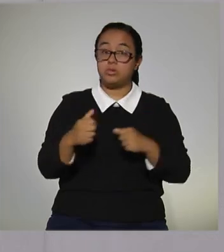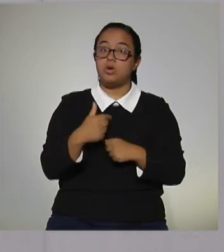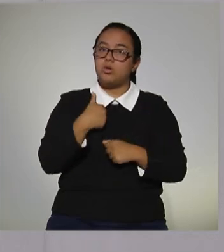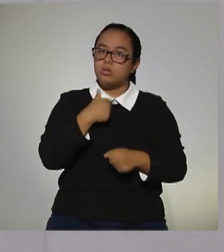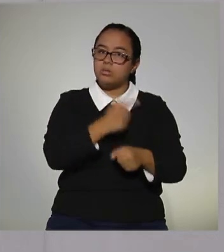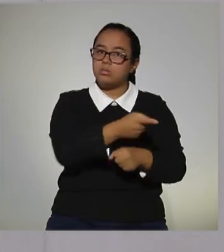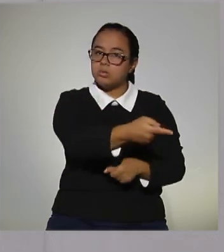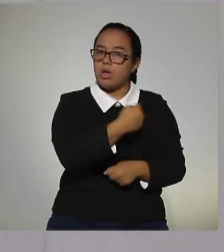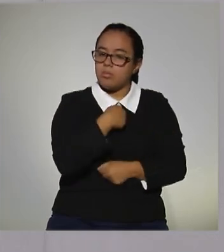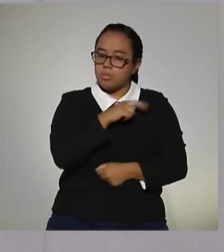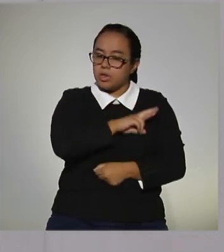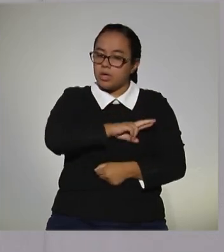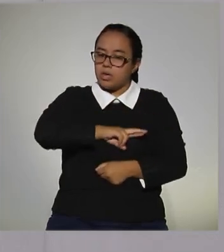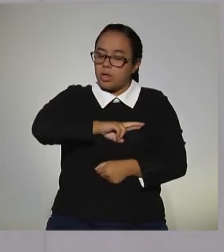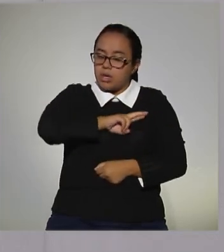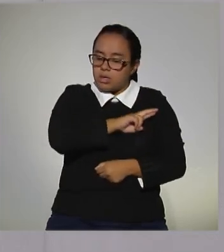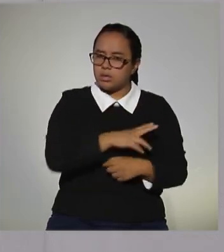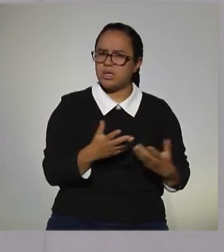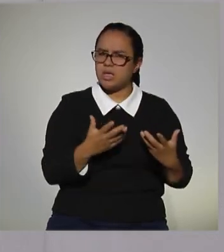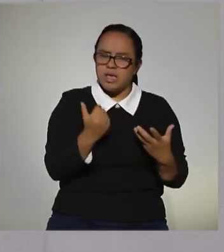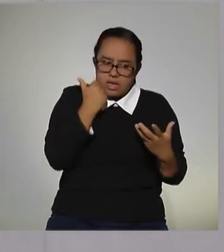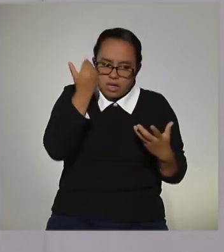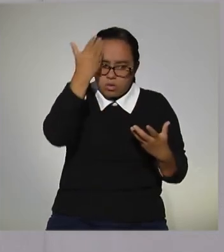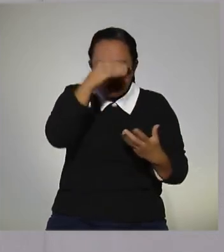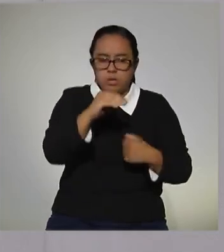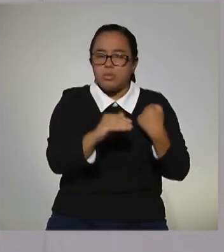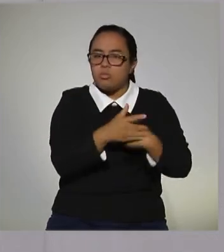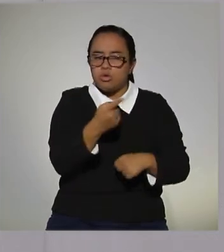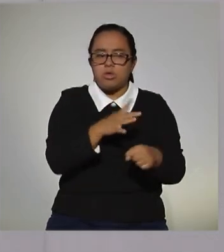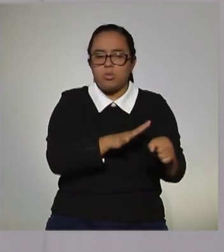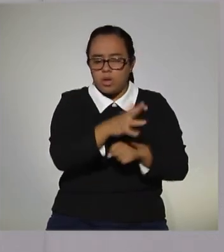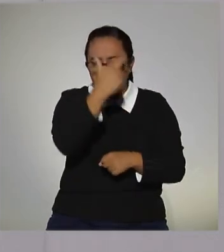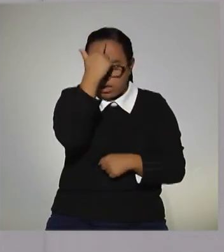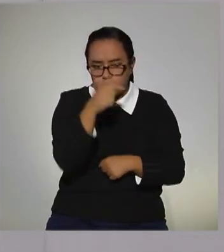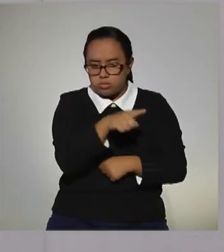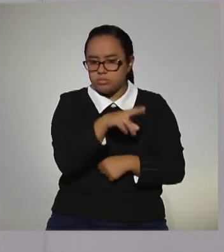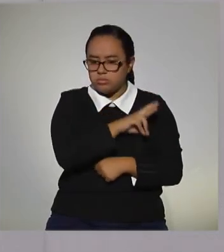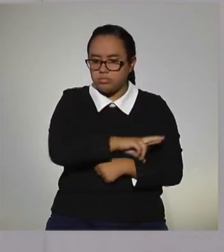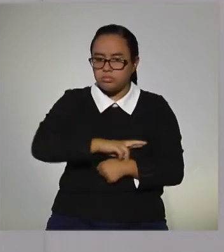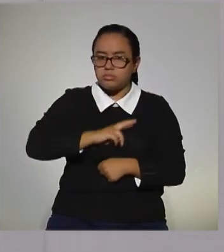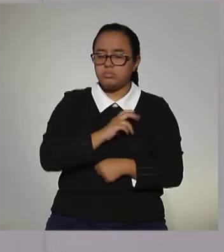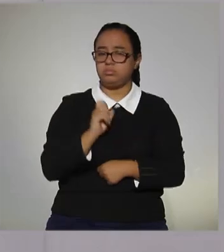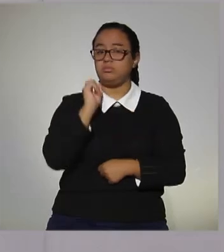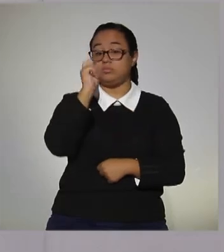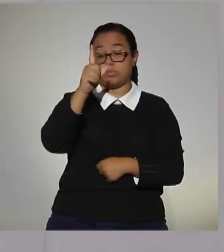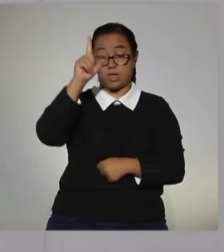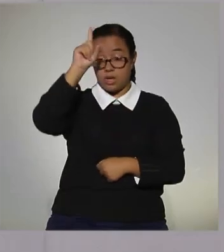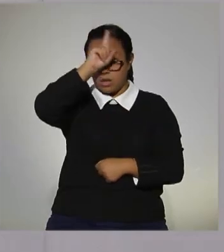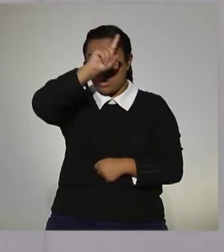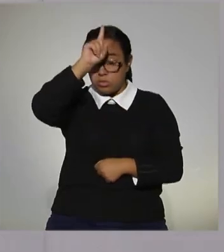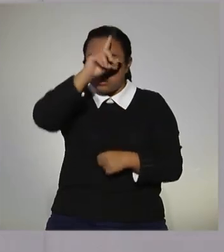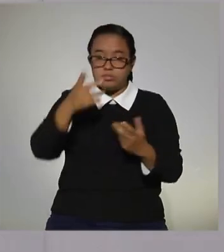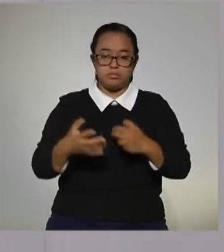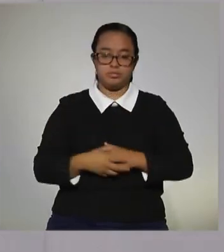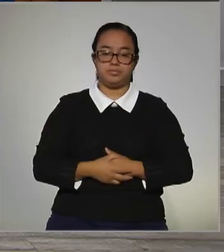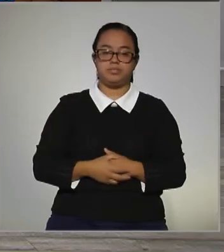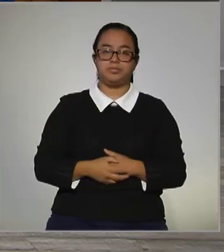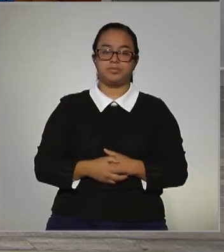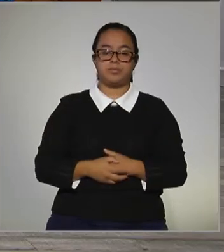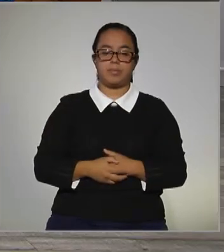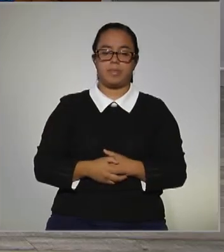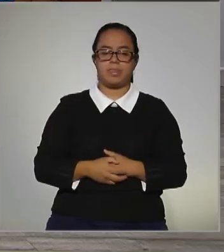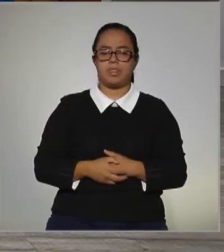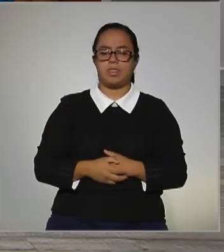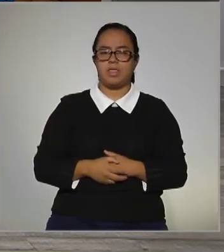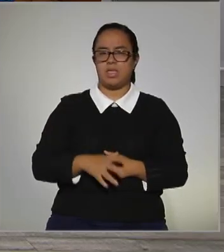tienen resentimiento y quiero saber qué pasó o qué fue lo que sucedió. ¿Alguna recomendación, por favor? Bueno,